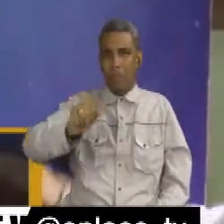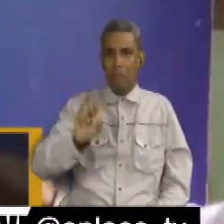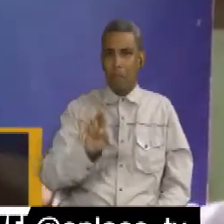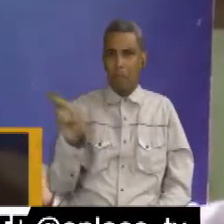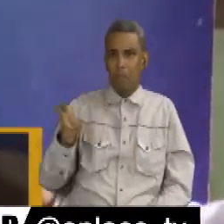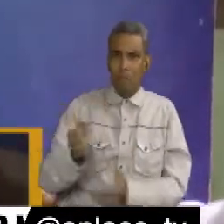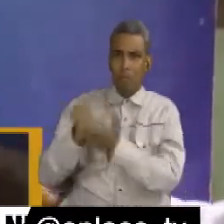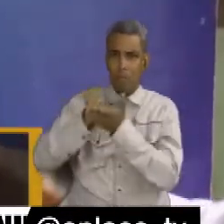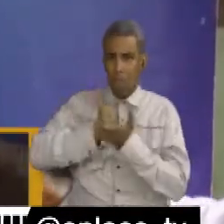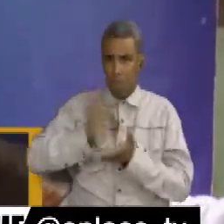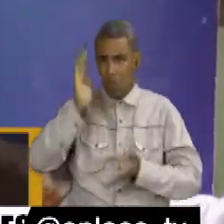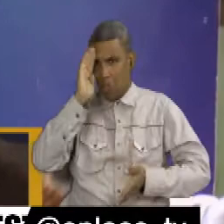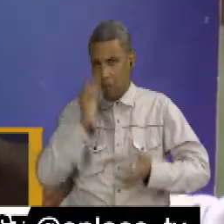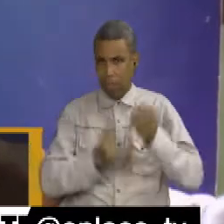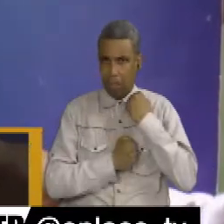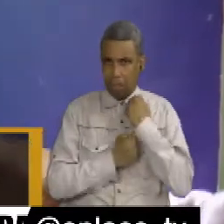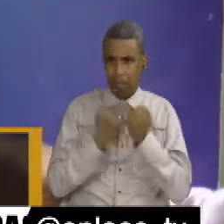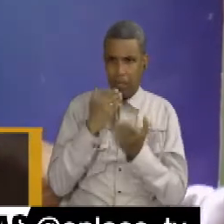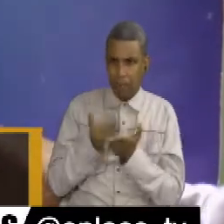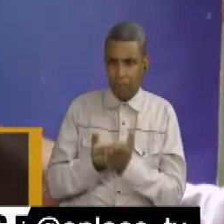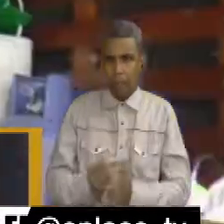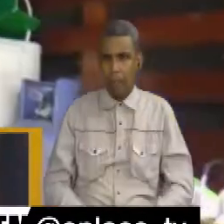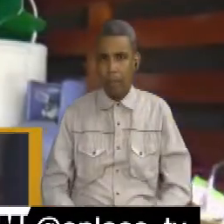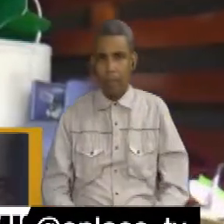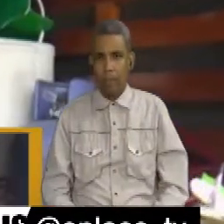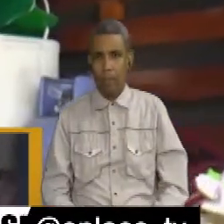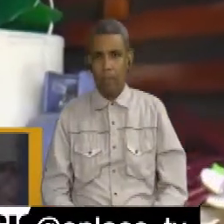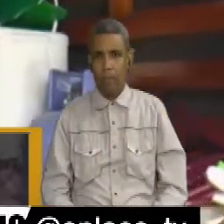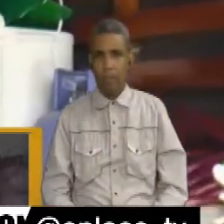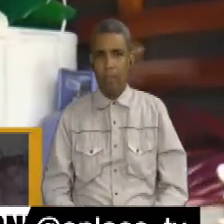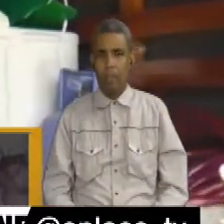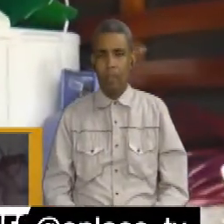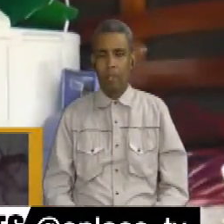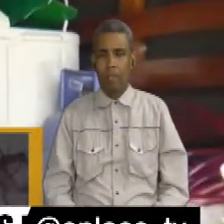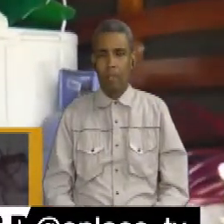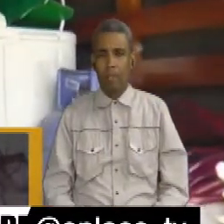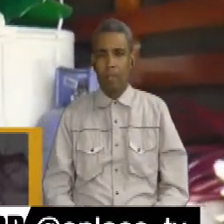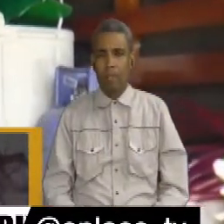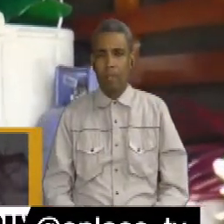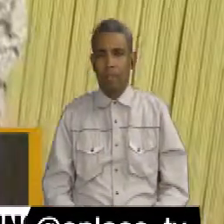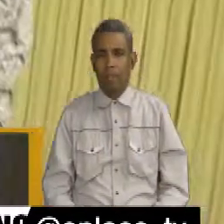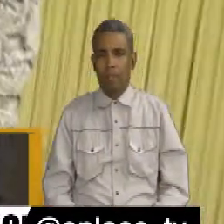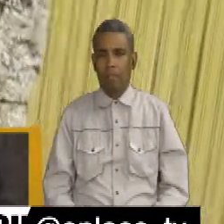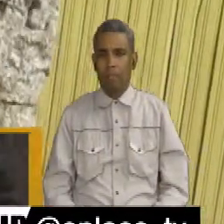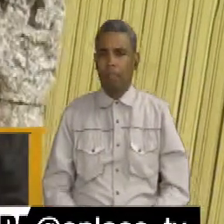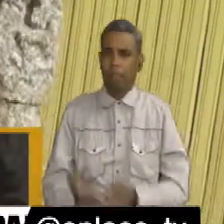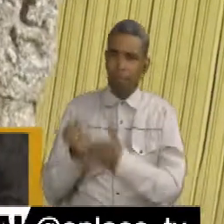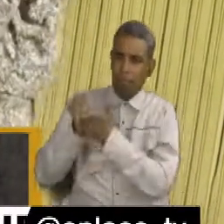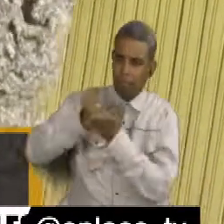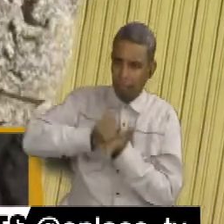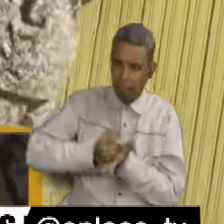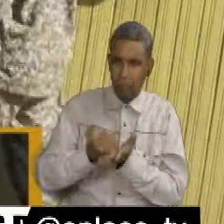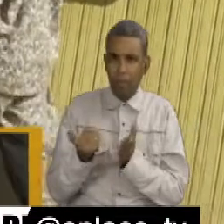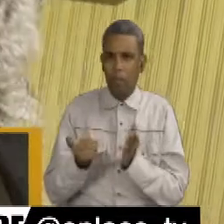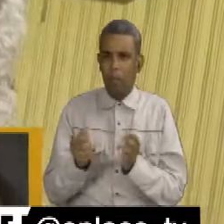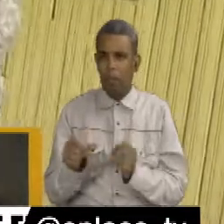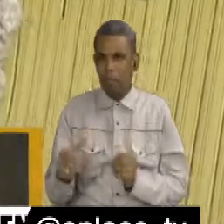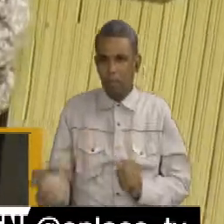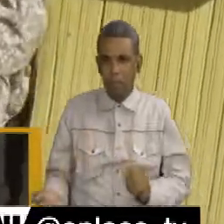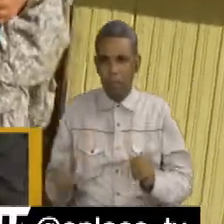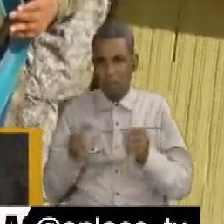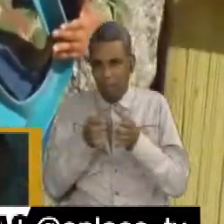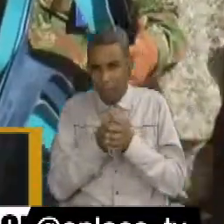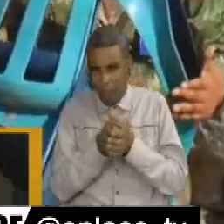me está ayudando con el trasteo y por medio ambiente. Vino de infraestructura,